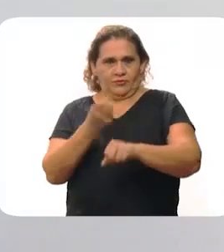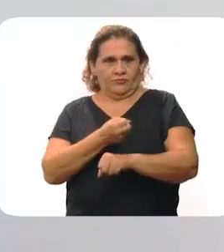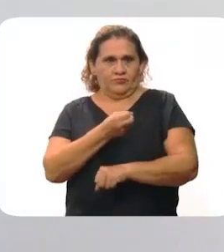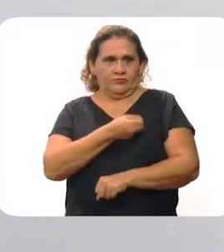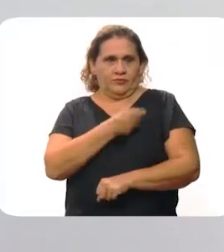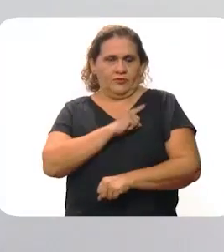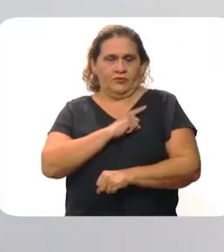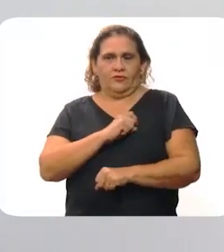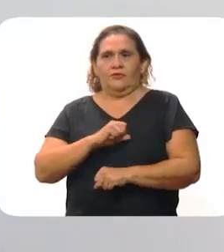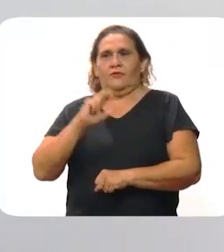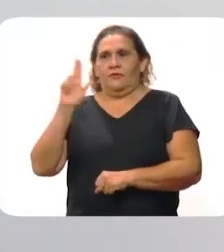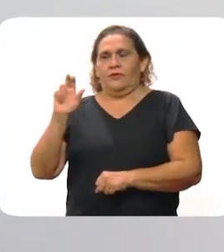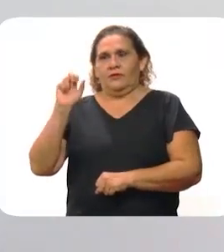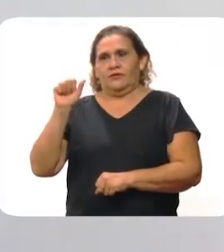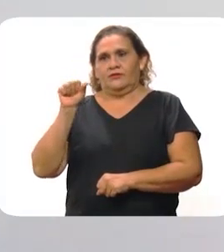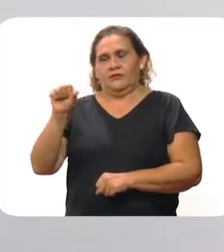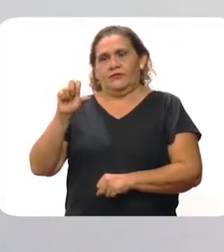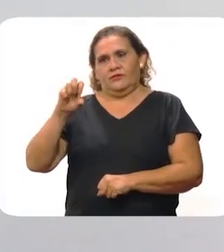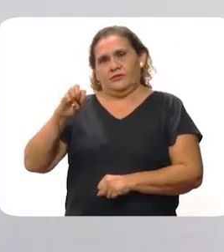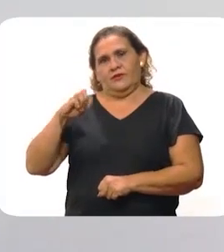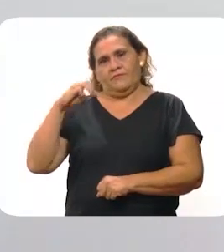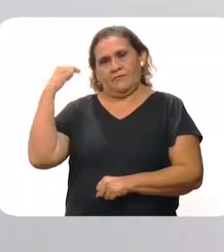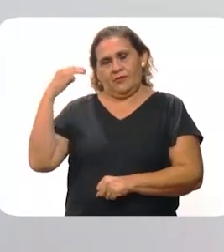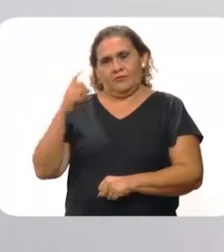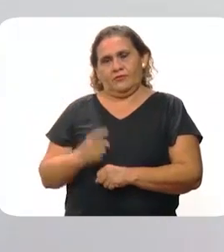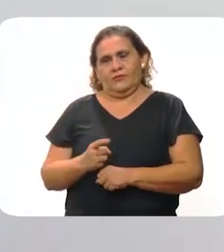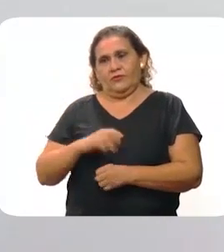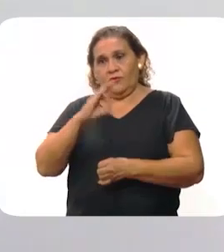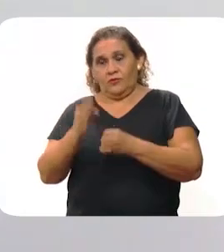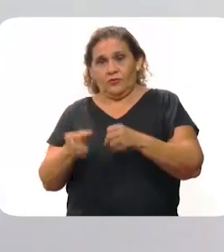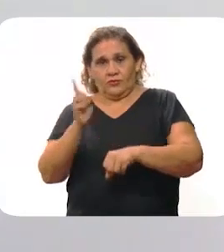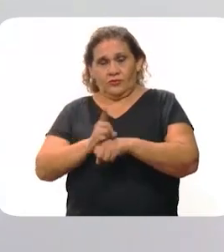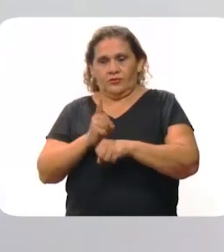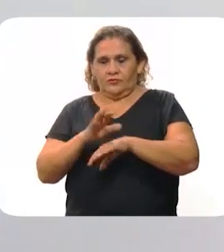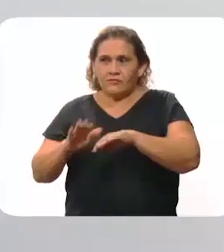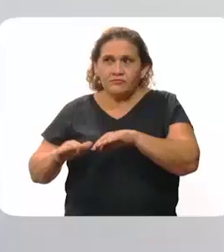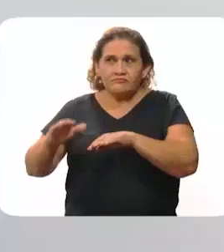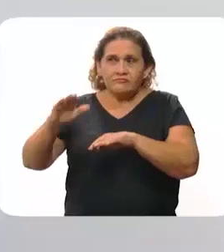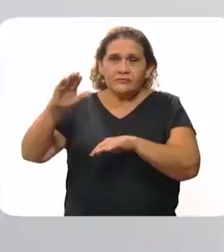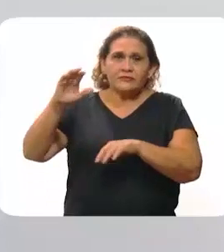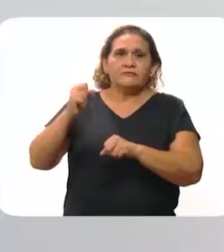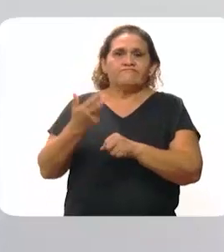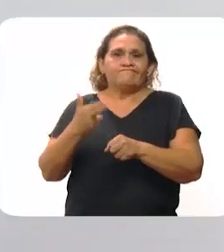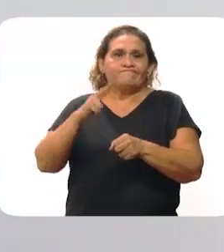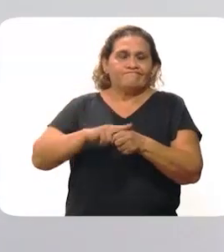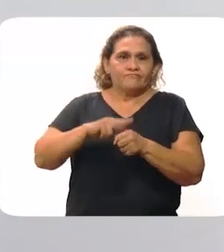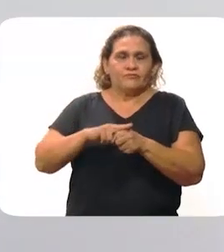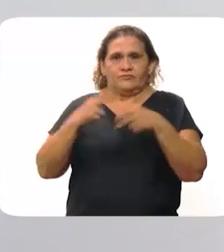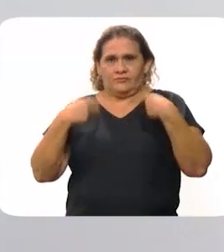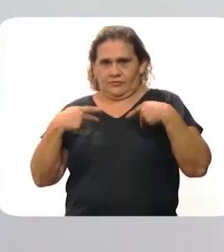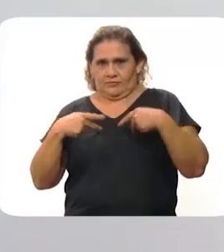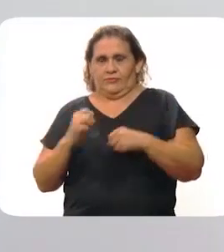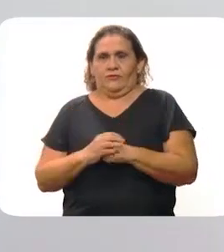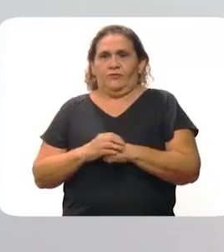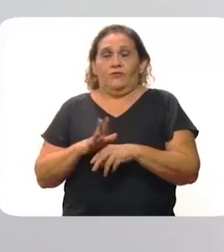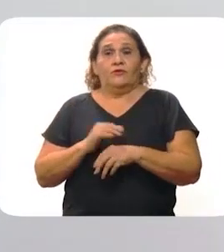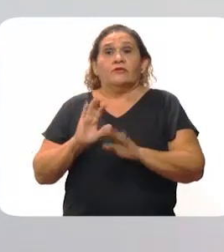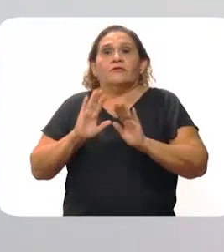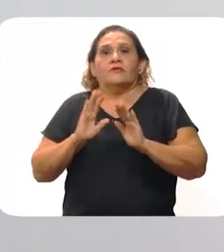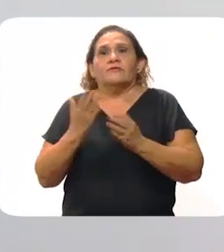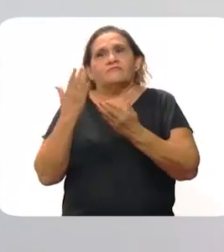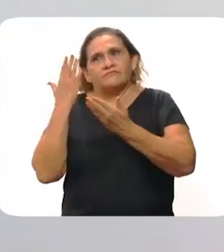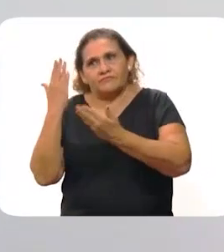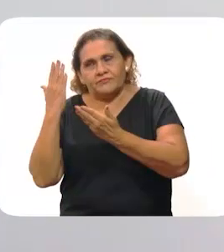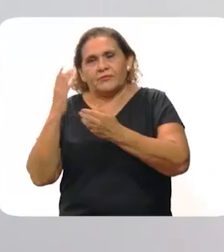médico de este martes 16 de marzo. En los últimos días se ha registrado un incremento importante en los ingresos hospitalarios, por lo que pedimos